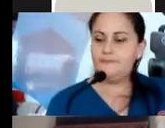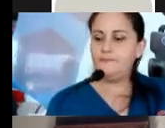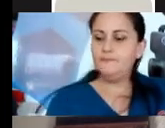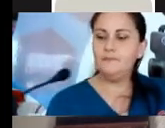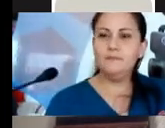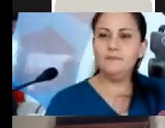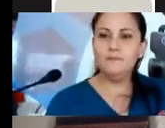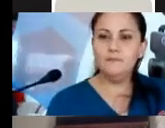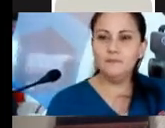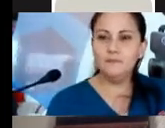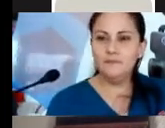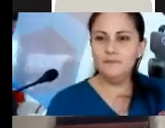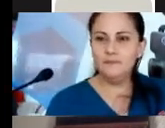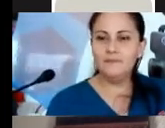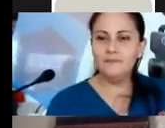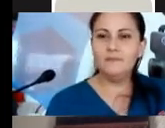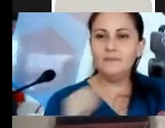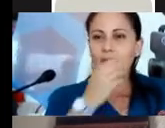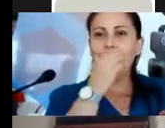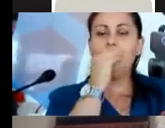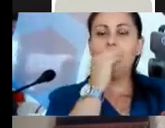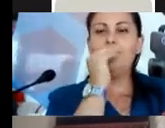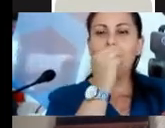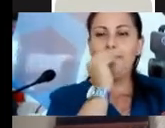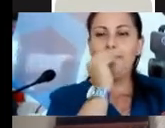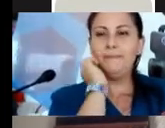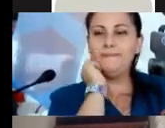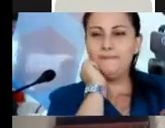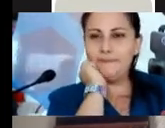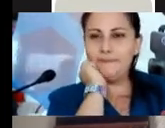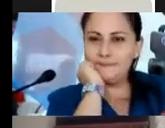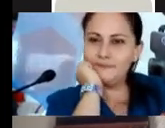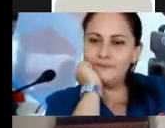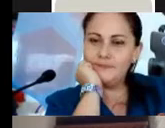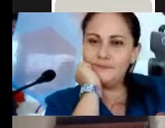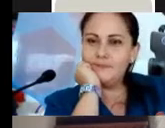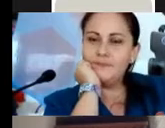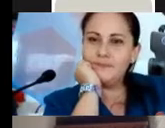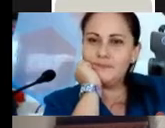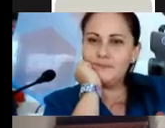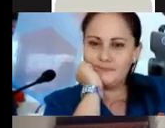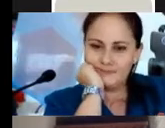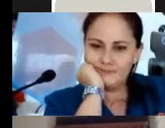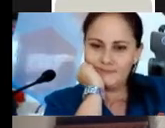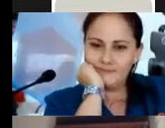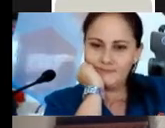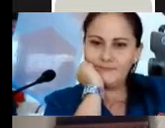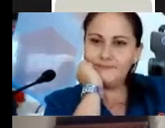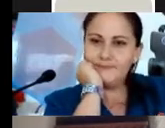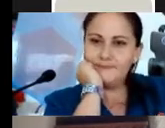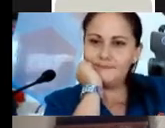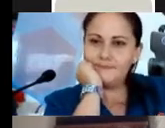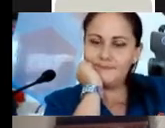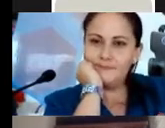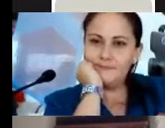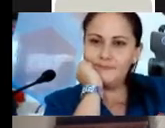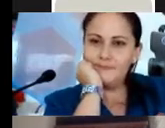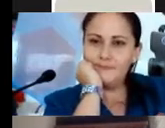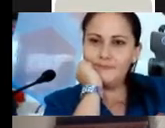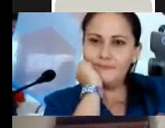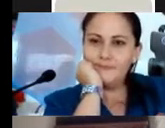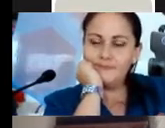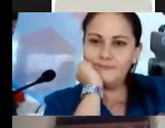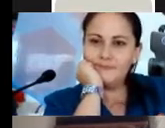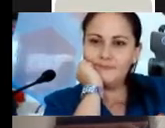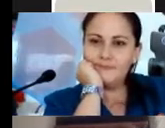postura normal, y cuando realmente el individuo vemos que logra tener un mayor alcance, una mayor capacidad